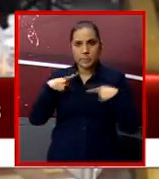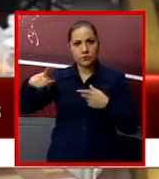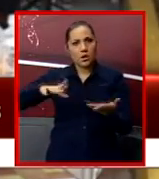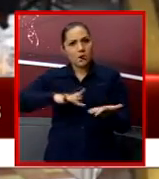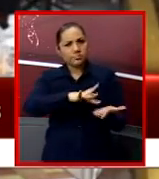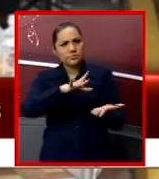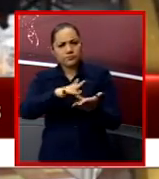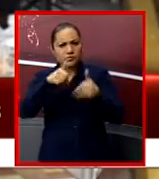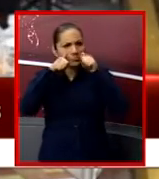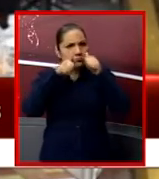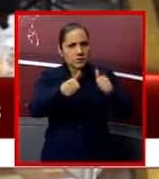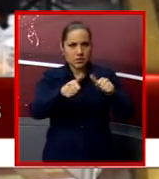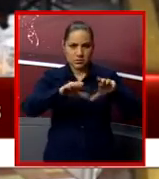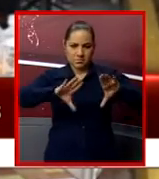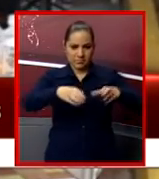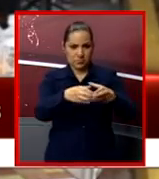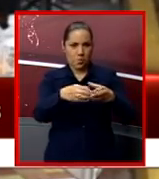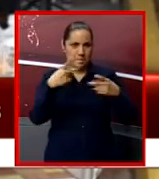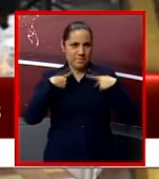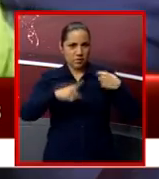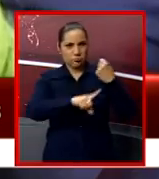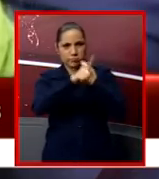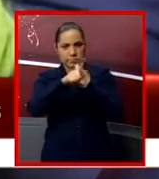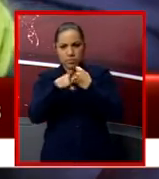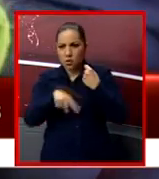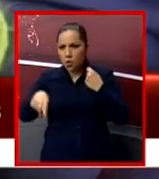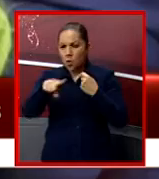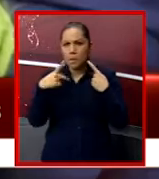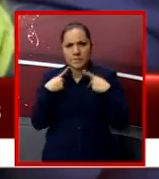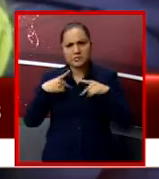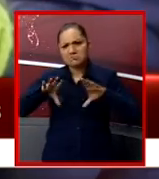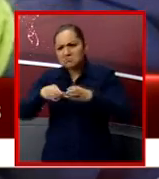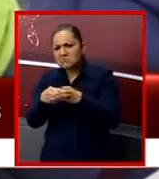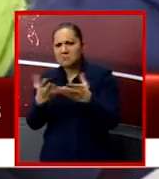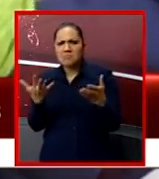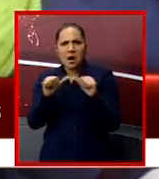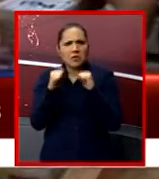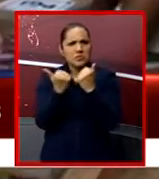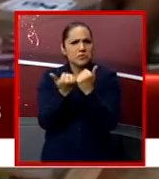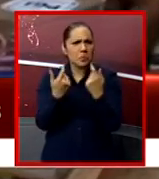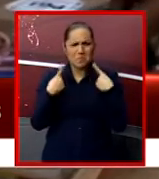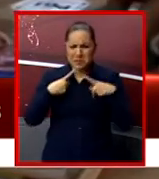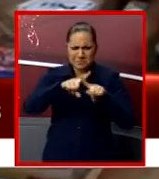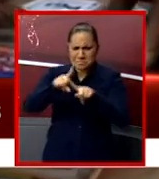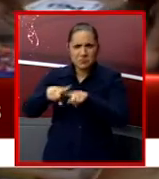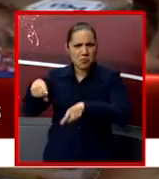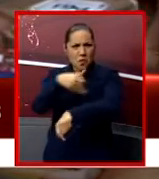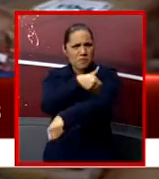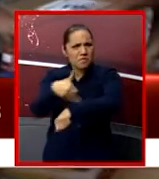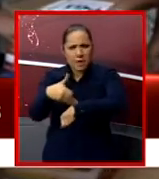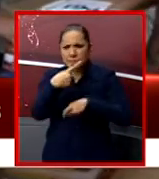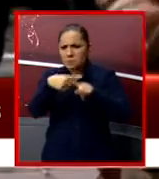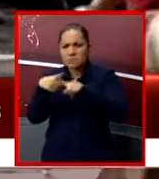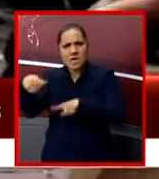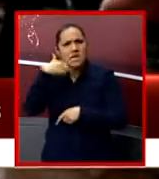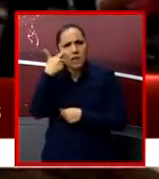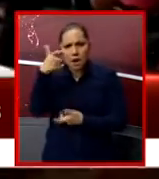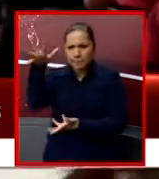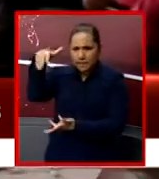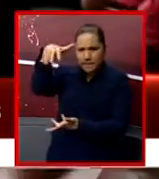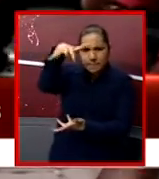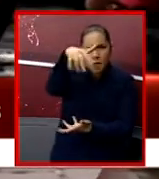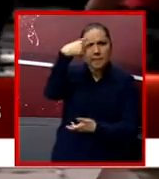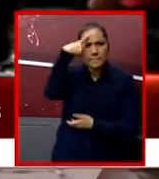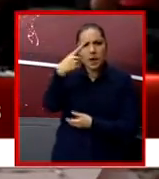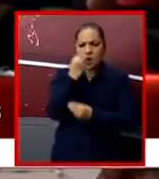está dando a la población afectada, así como a las diversas organizaciones, fundaciones y familias que han emprendido acciones de acopio de víveres, recaudación